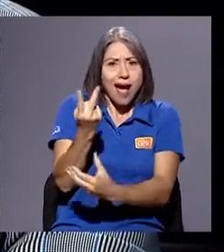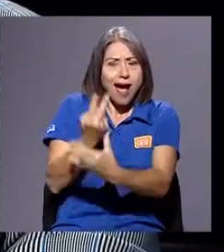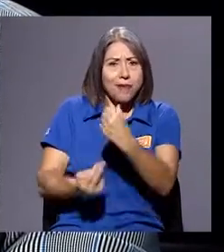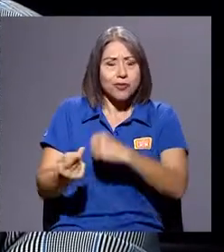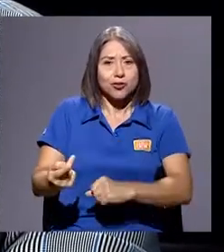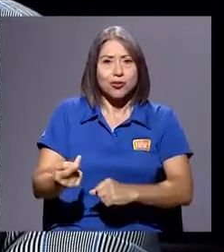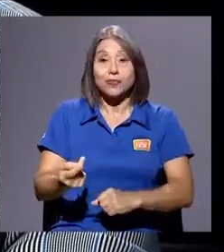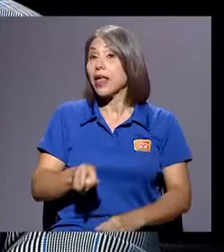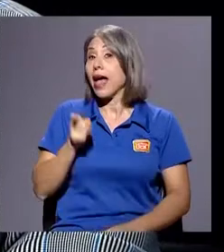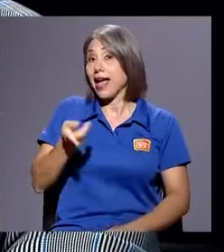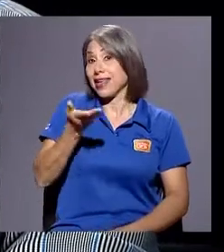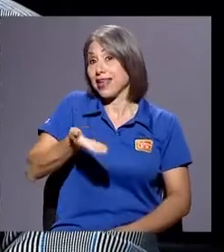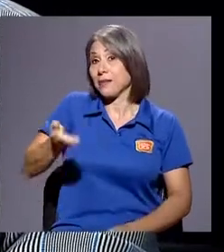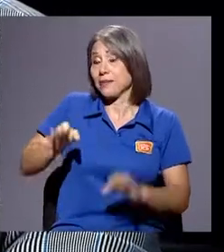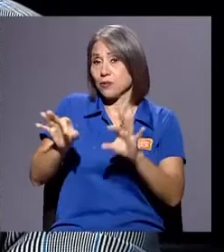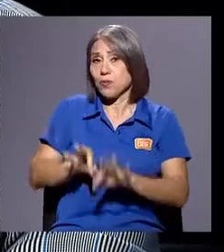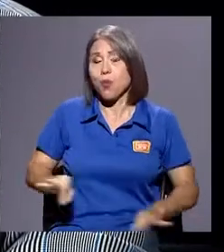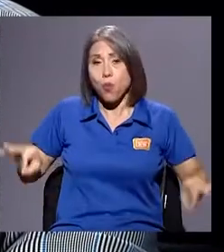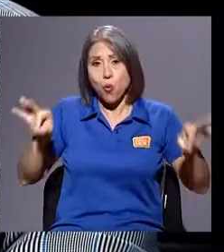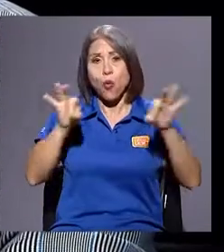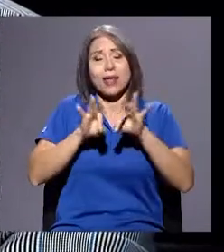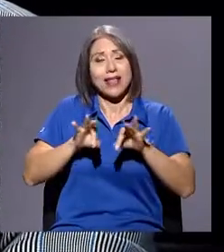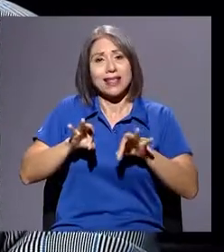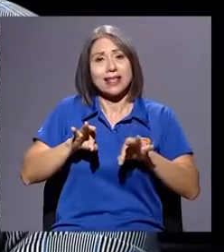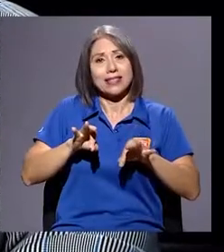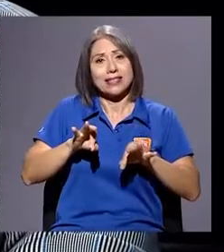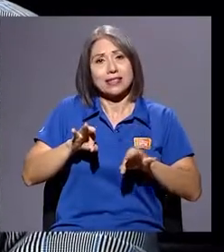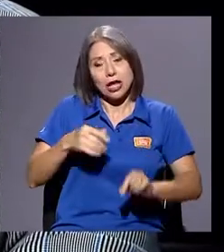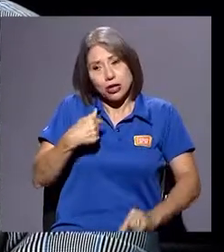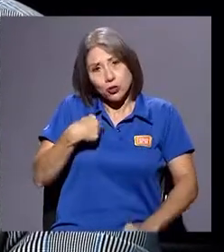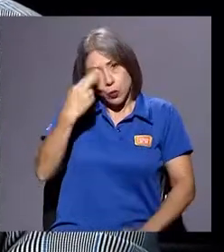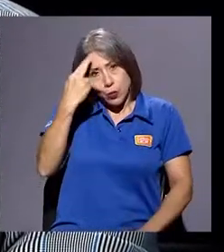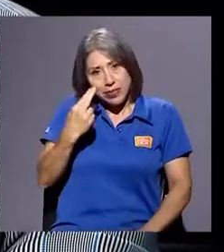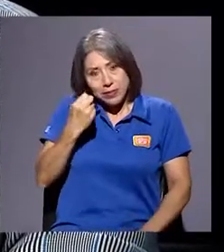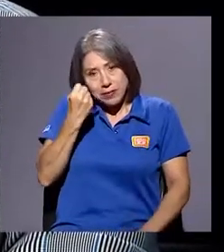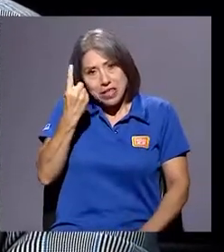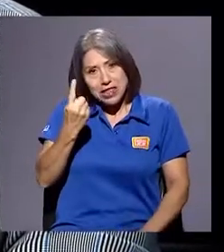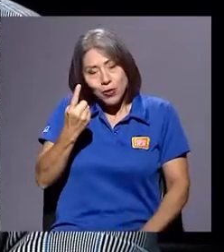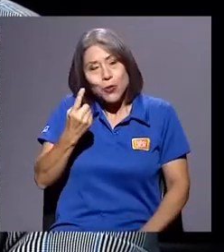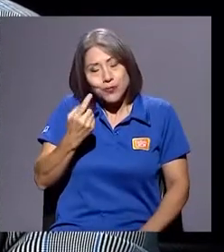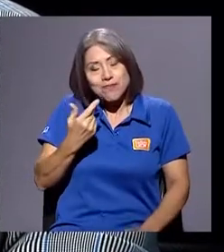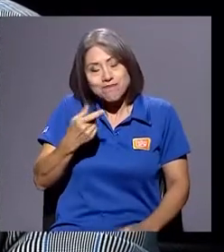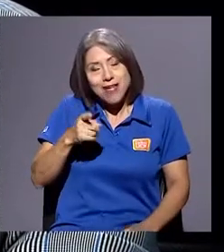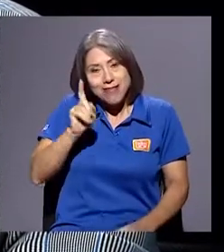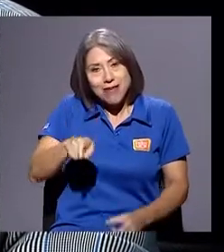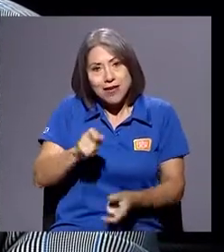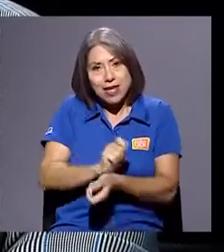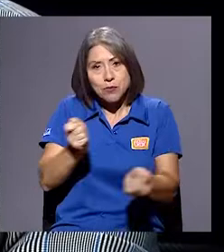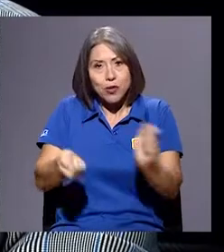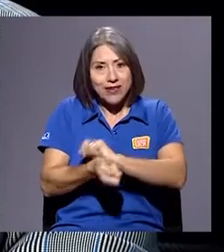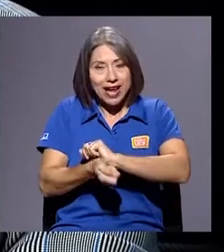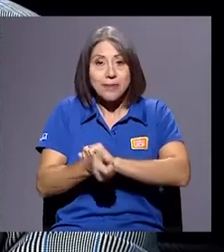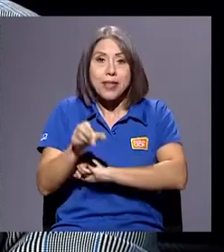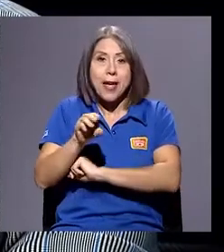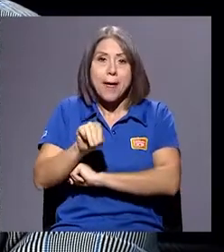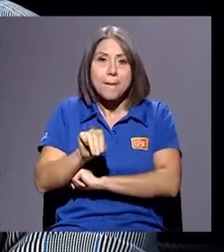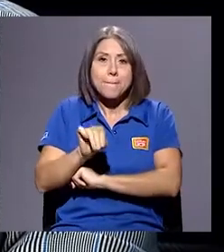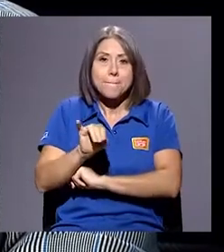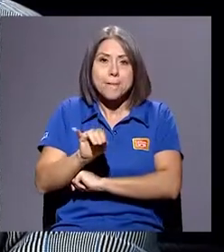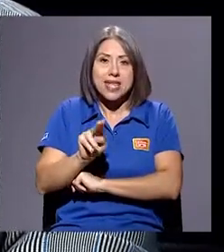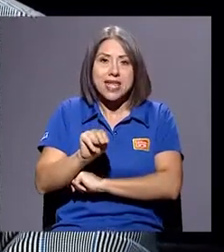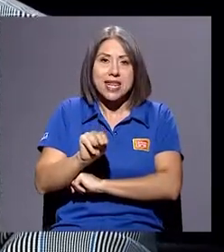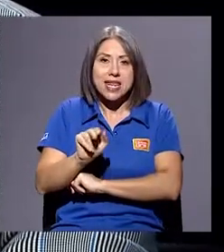los elementos importantes que hay que, creo yo, a mi humilde entender, que modificar. El MINAE hace